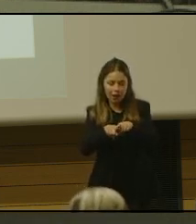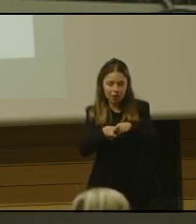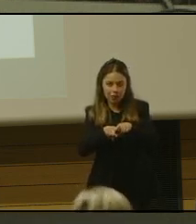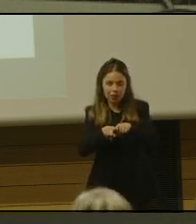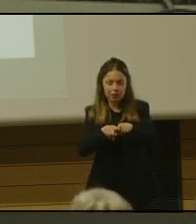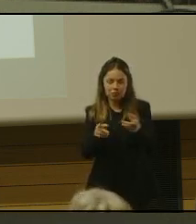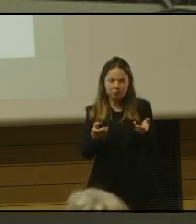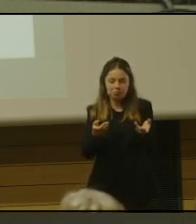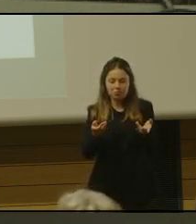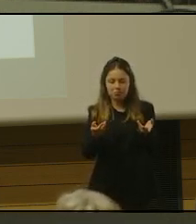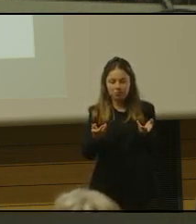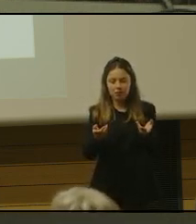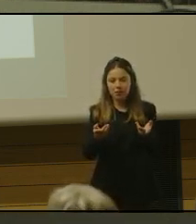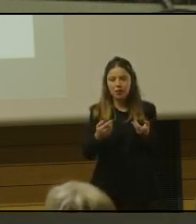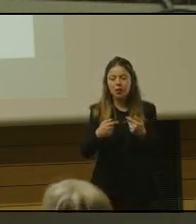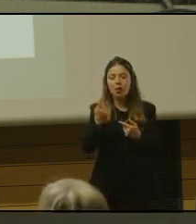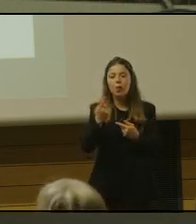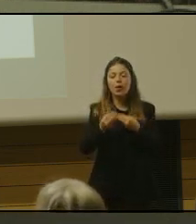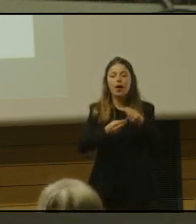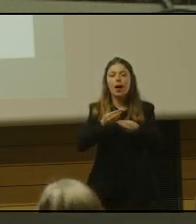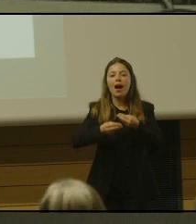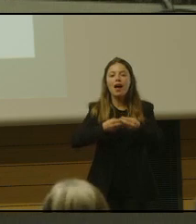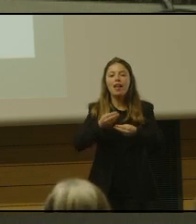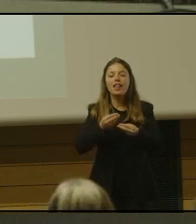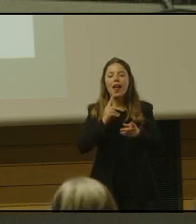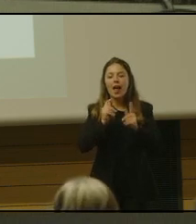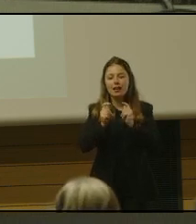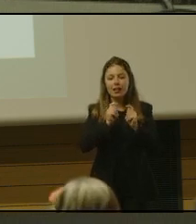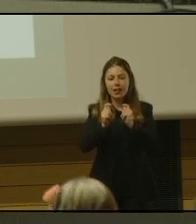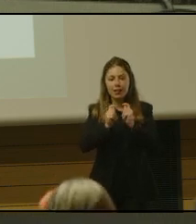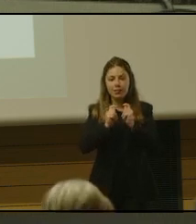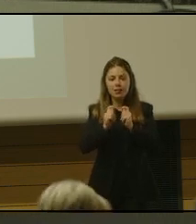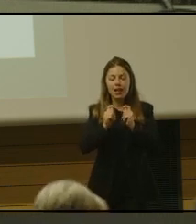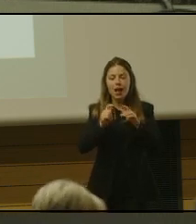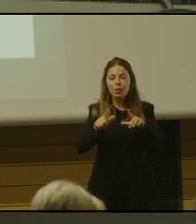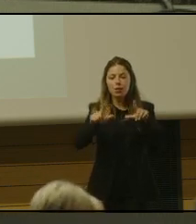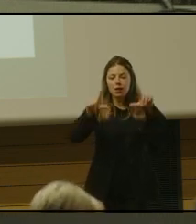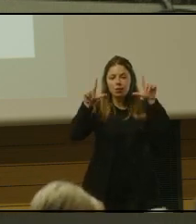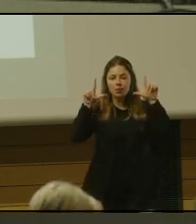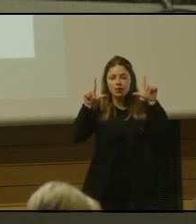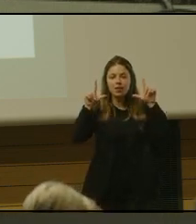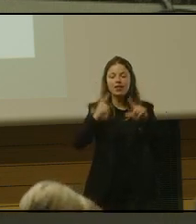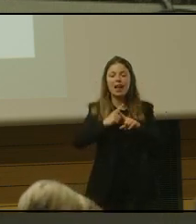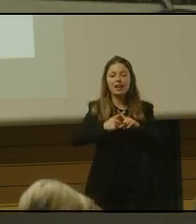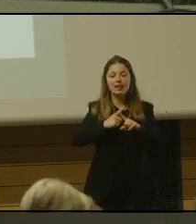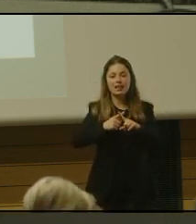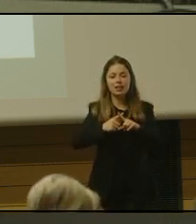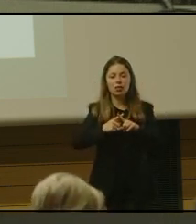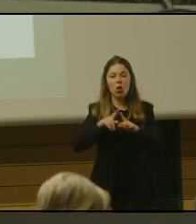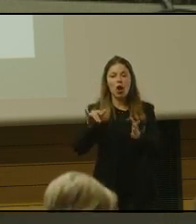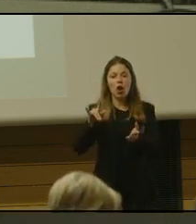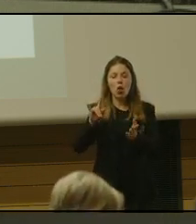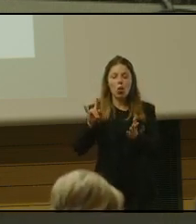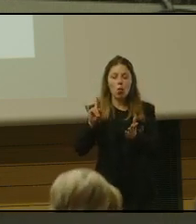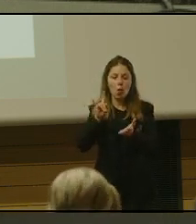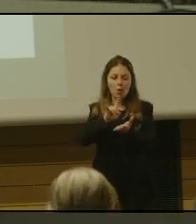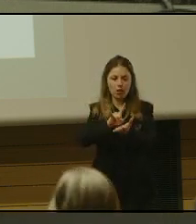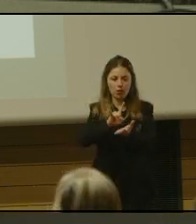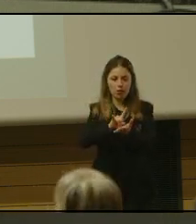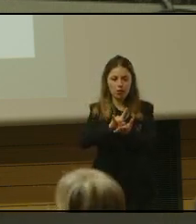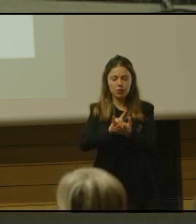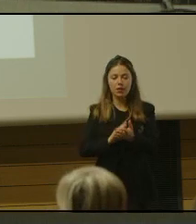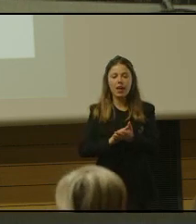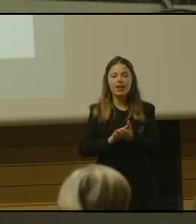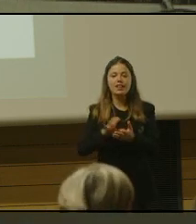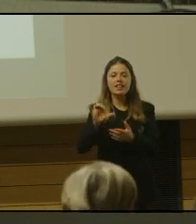acuerdo en qué revista era en una que le hacían una entrevista a la protagonista de Sexo en Nueva York, Sarah